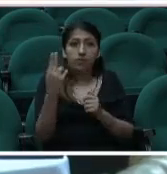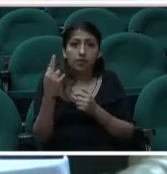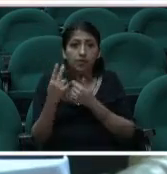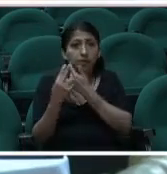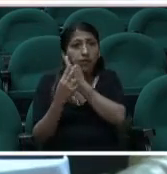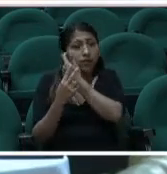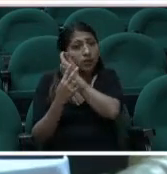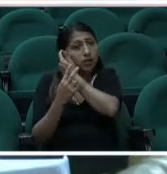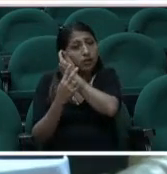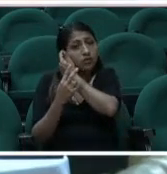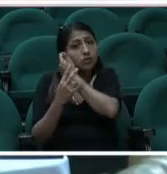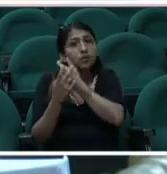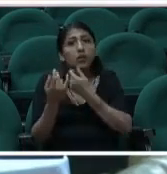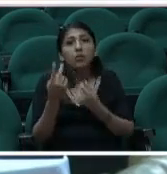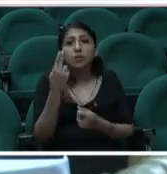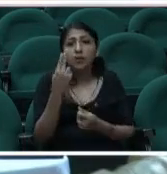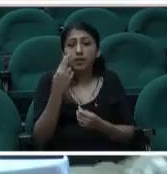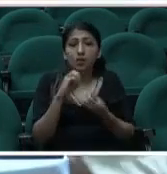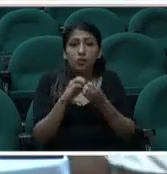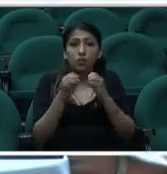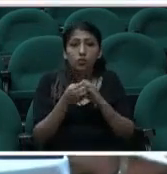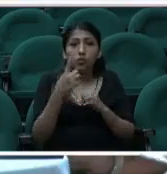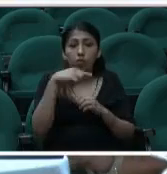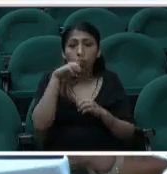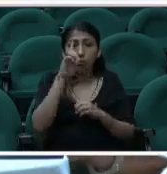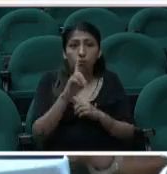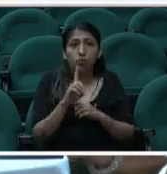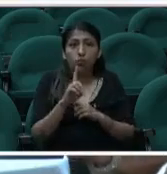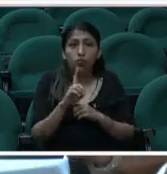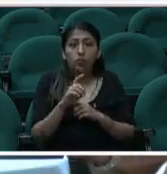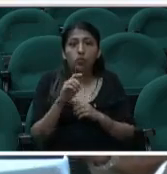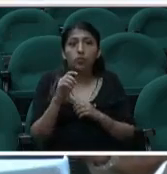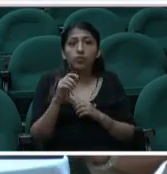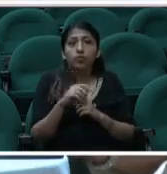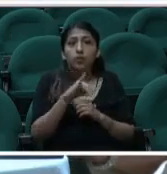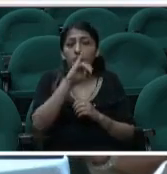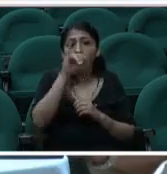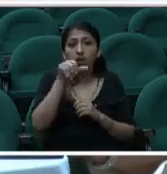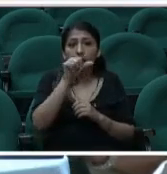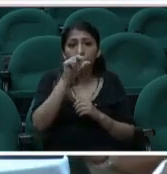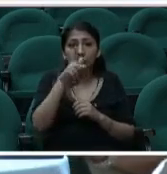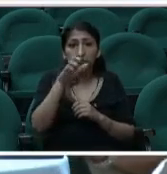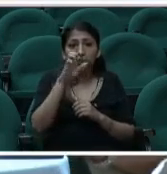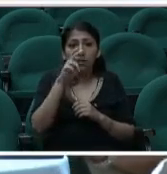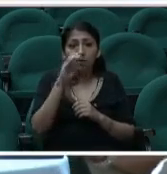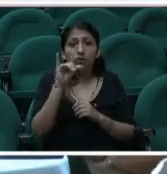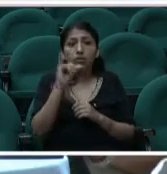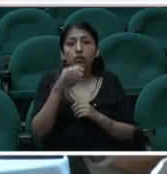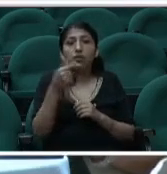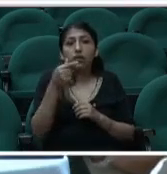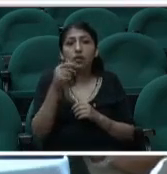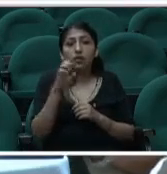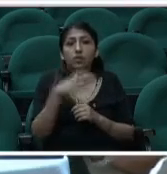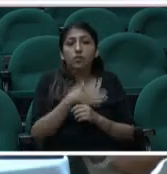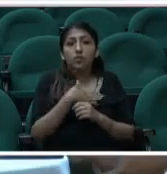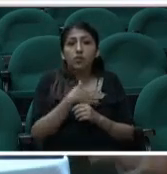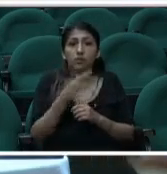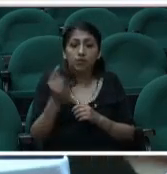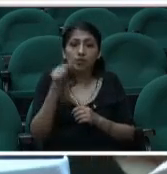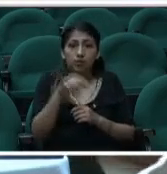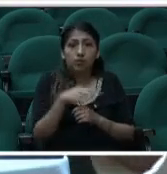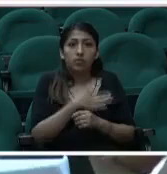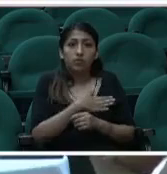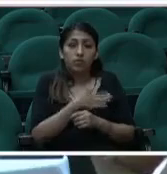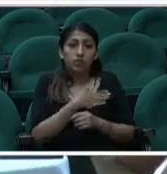y vamos con la pareja número uno que son los candidatos achero y granda por favor candidato género